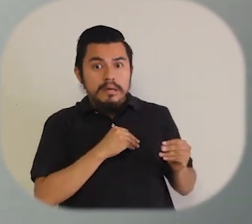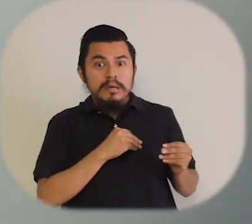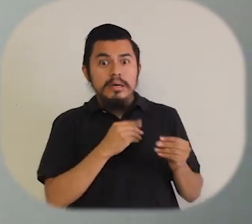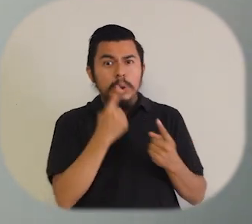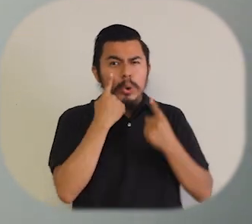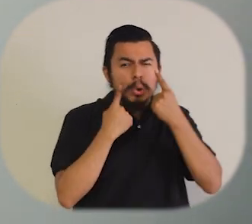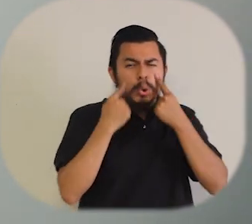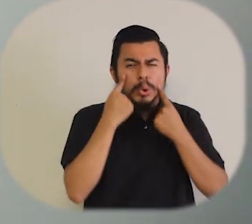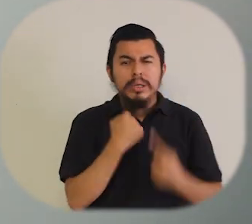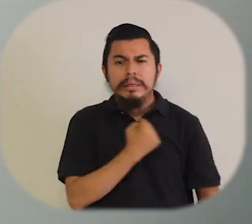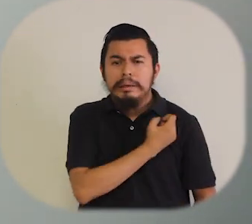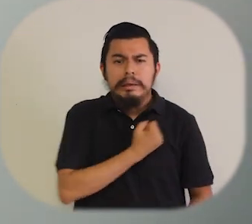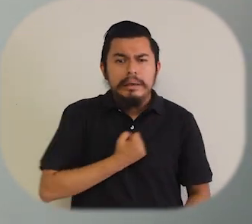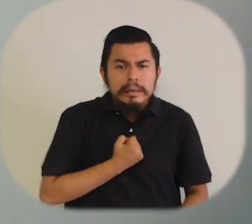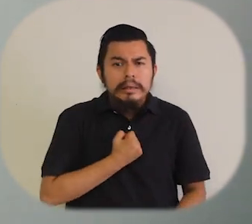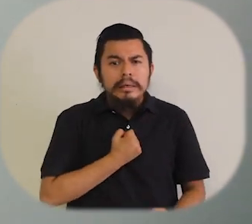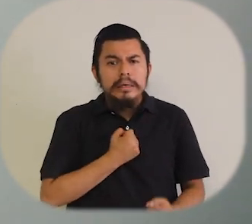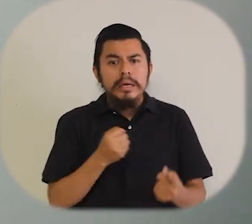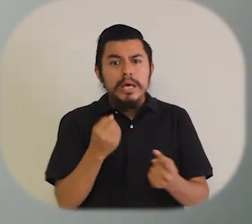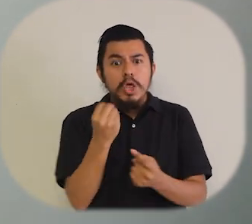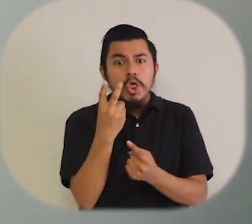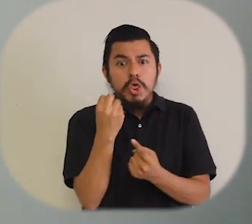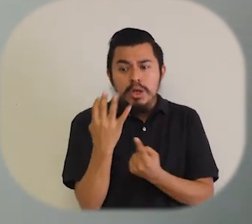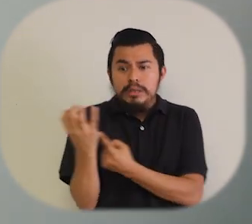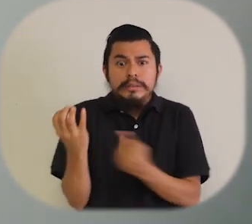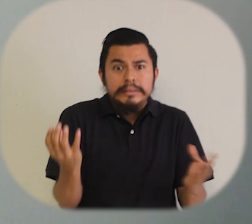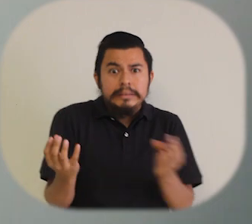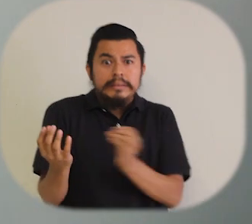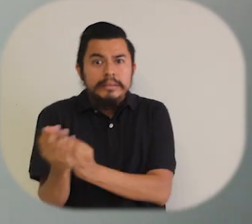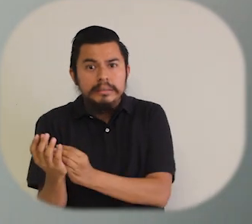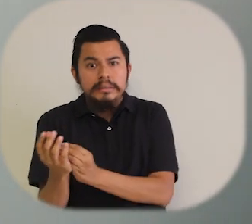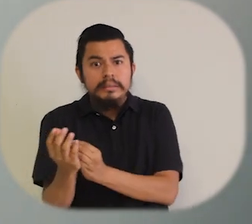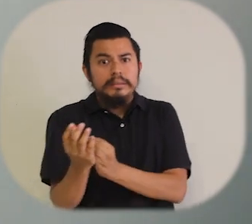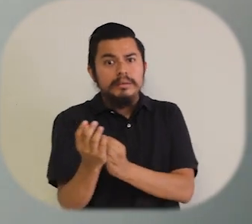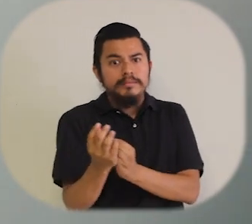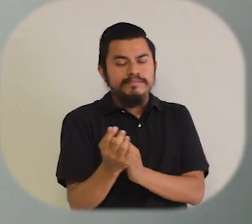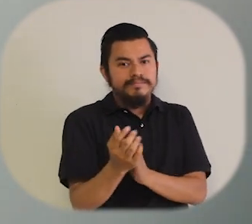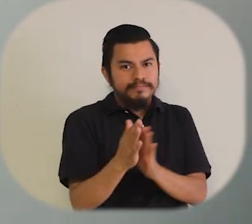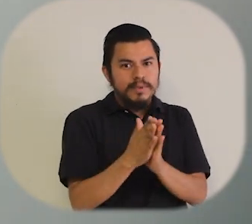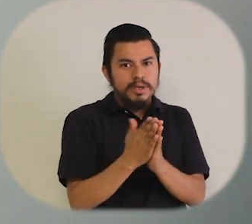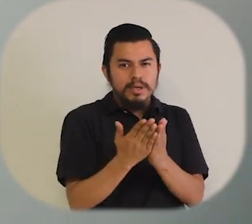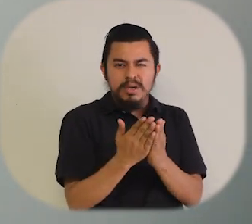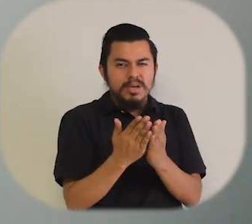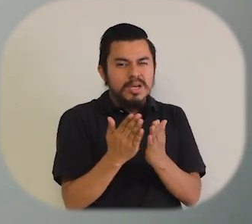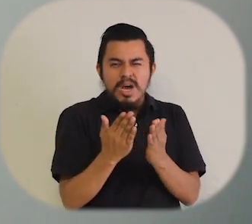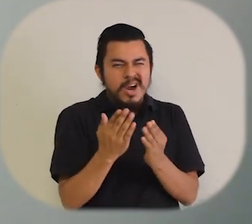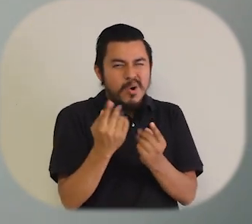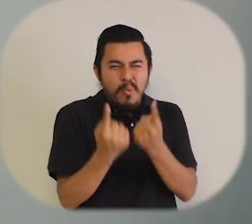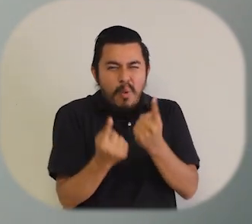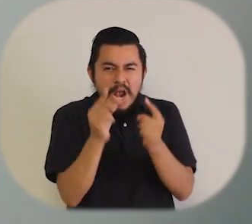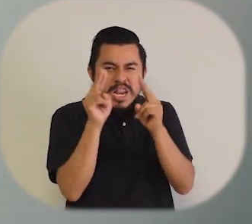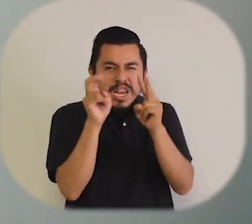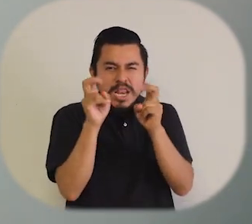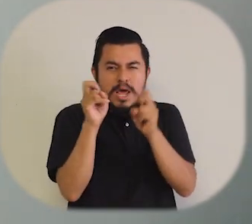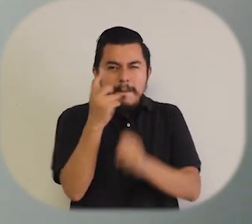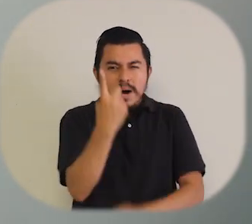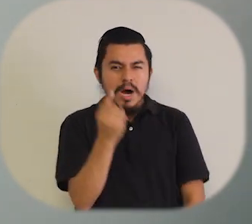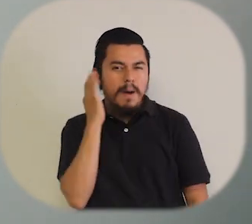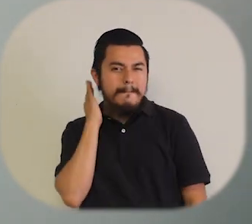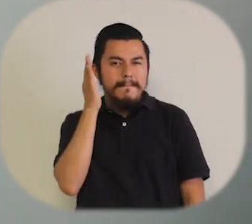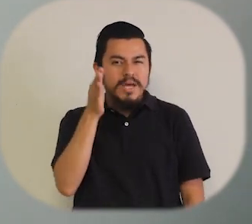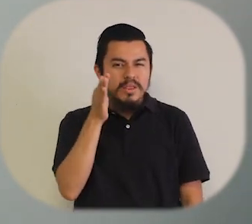discípulos. El contenido del evangelio que compartió este apóstol Pedro está en Hechos 2, 14 hasta el